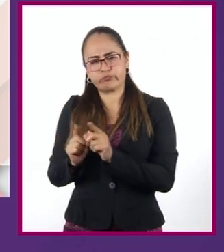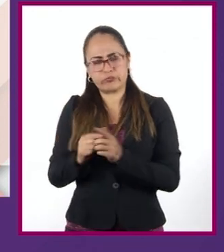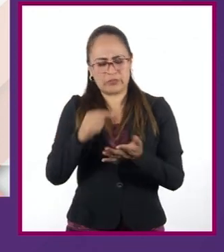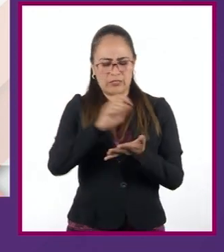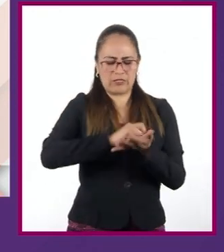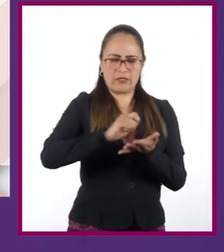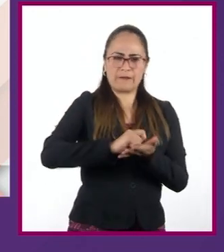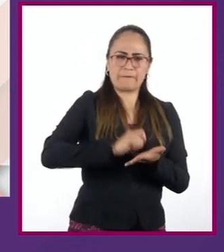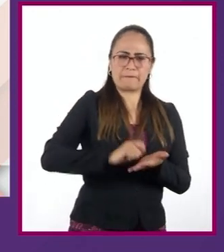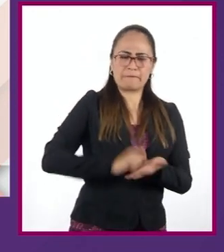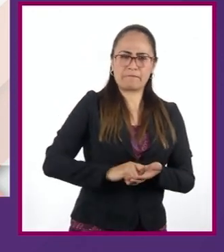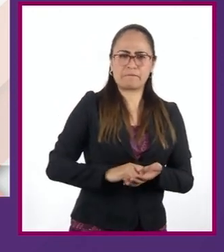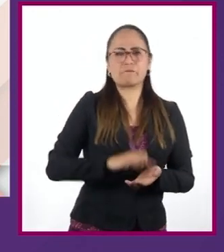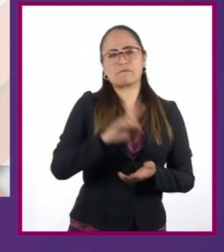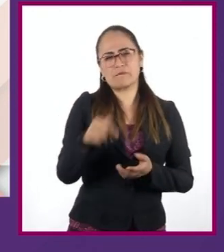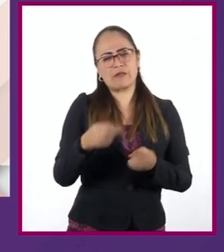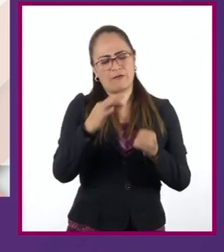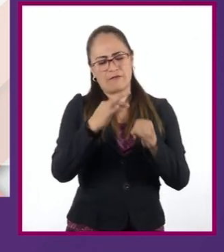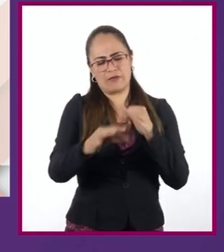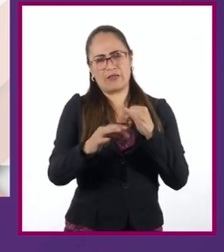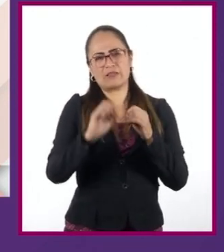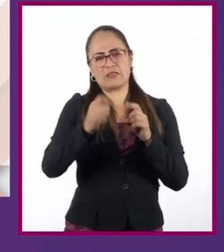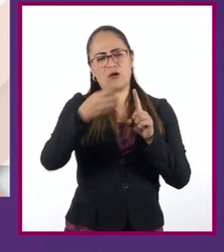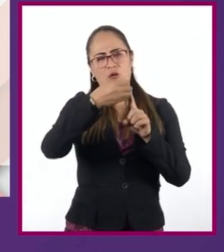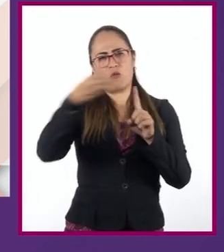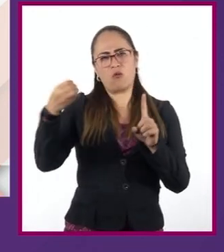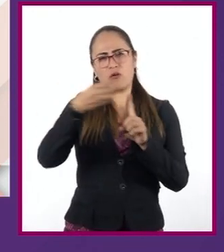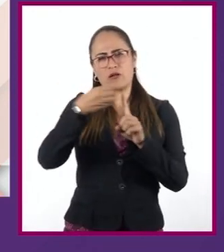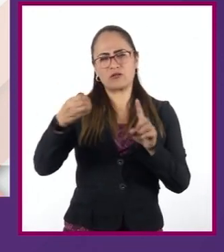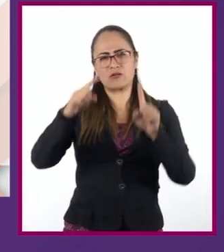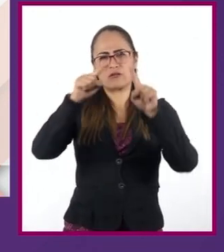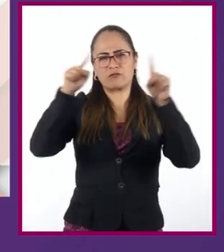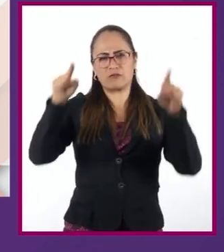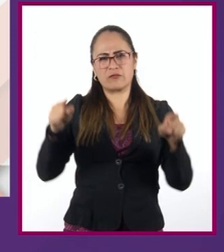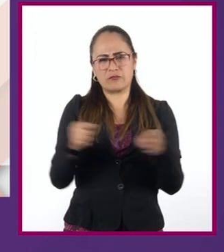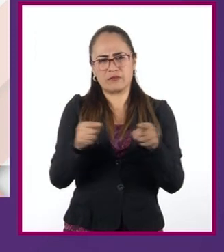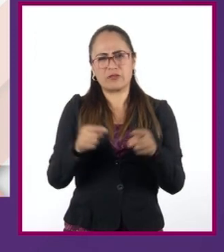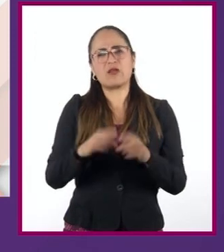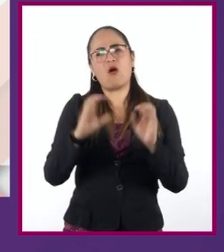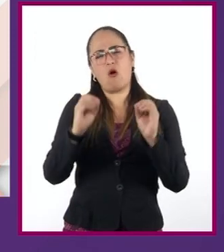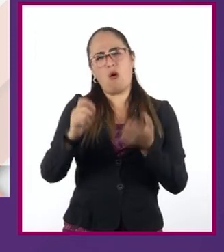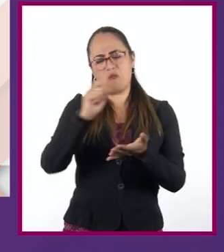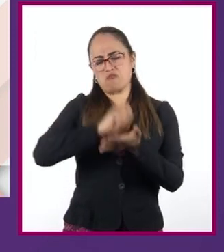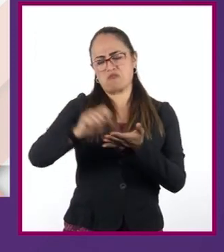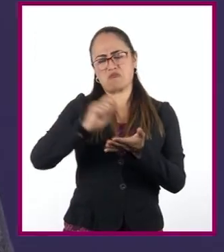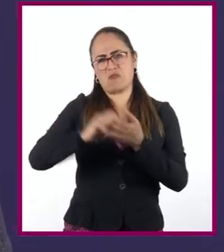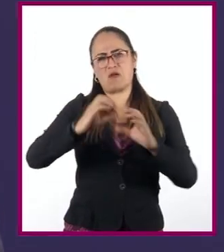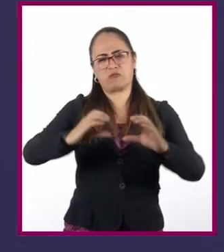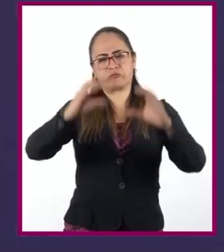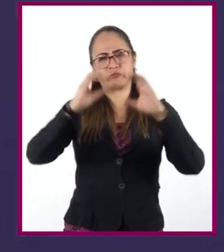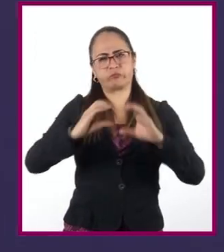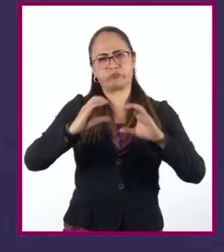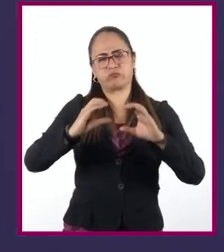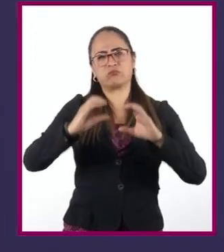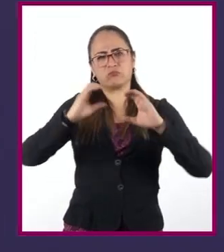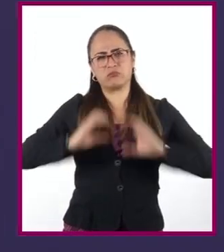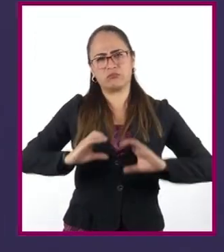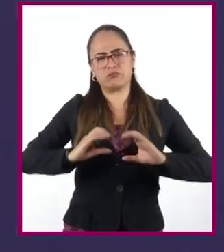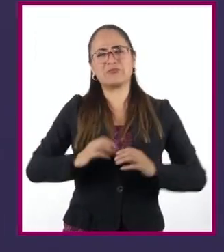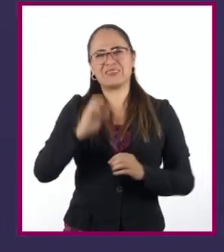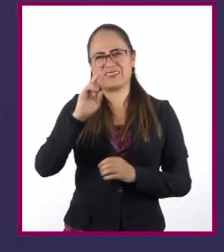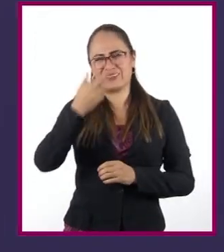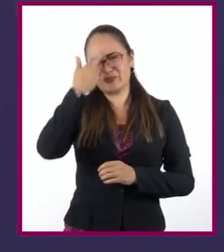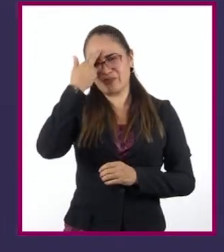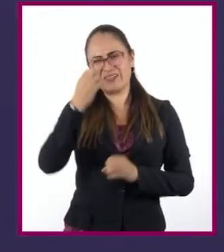conclusiones se pueden presentar como una lista de oraciones con viñetas o como un texto a renglón seguido. Recuerden que el informe